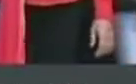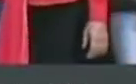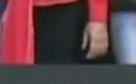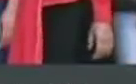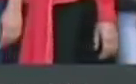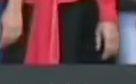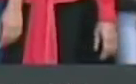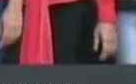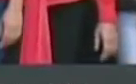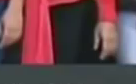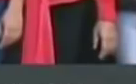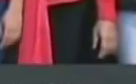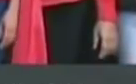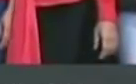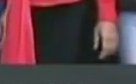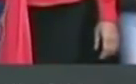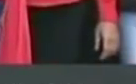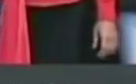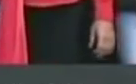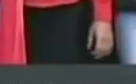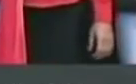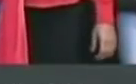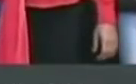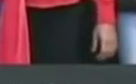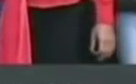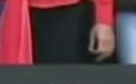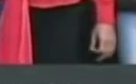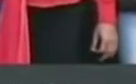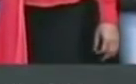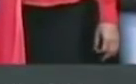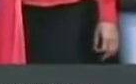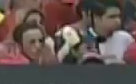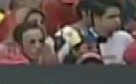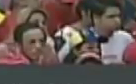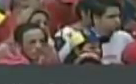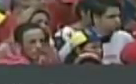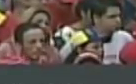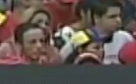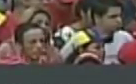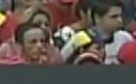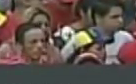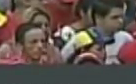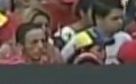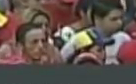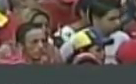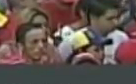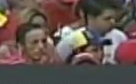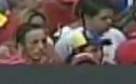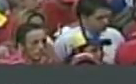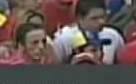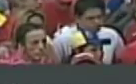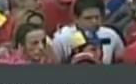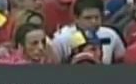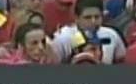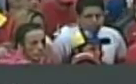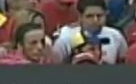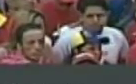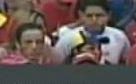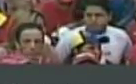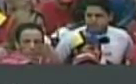compromiso con nuestro proyecto, con Chávez y con la revolución,